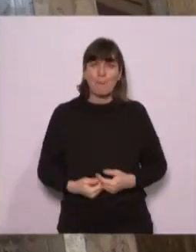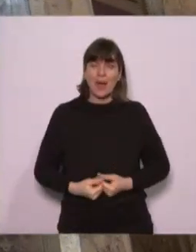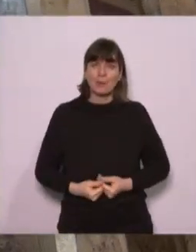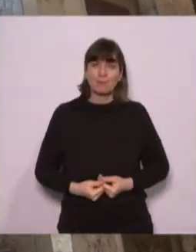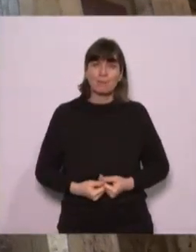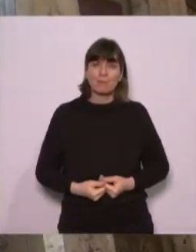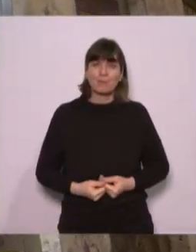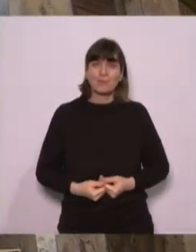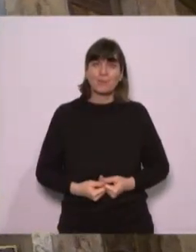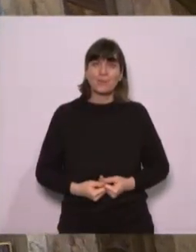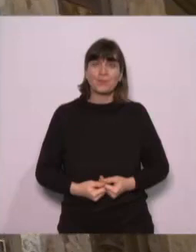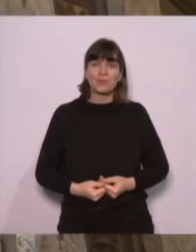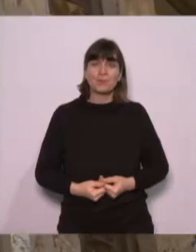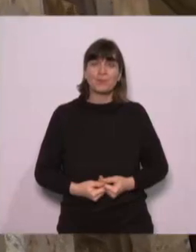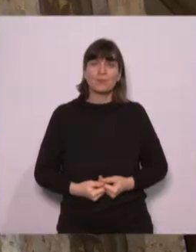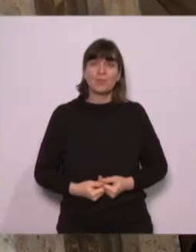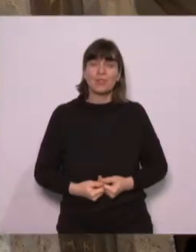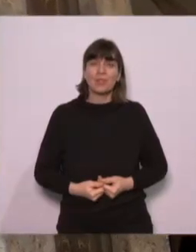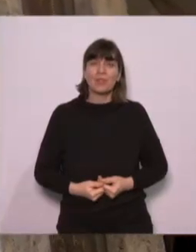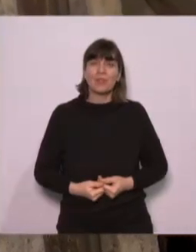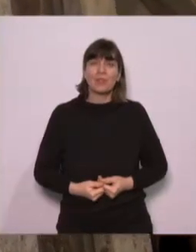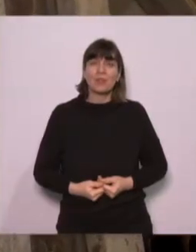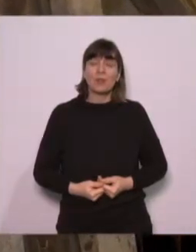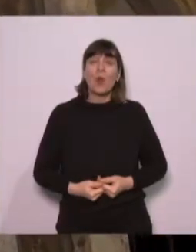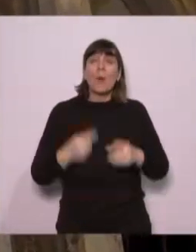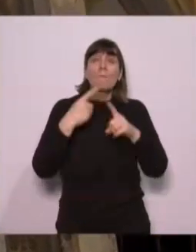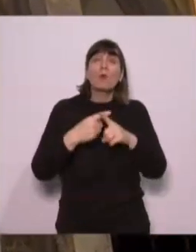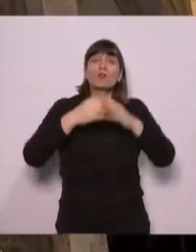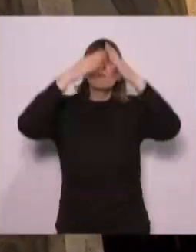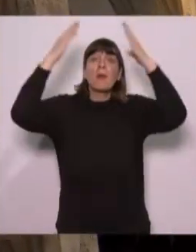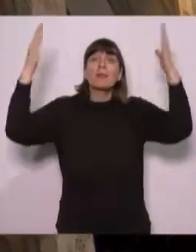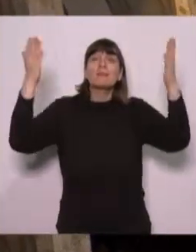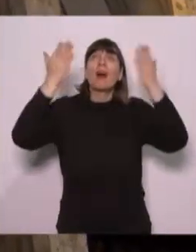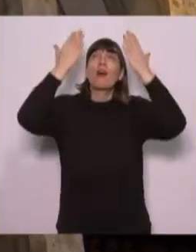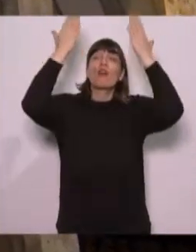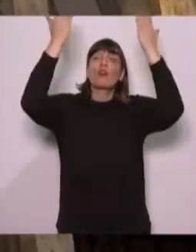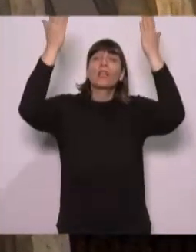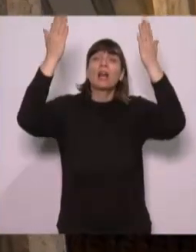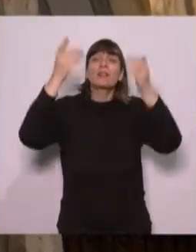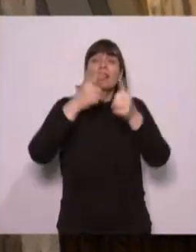Amen.